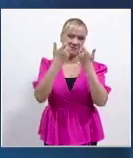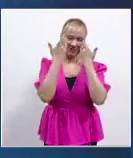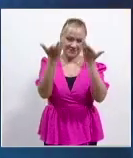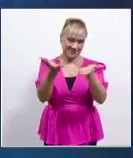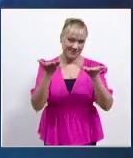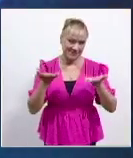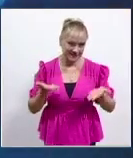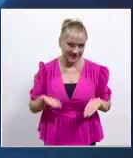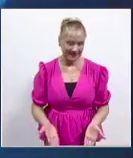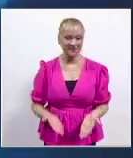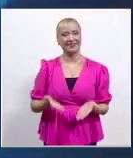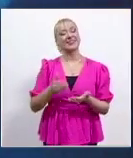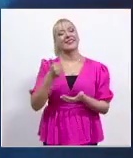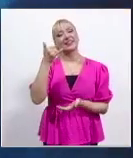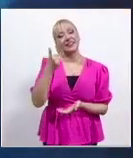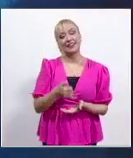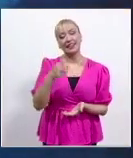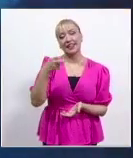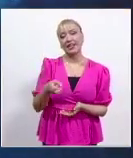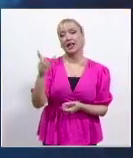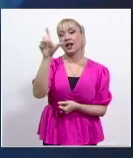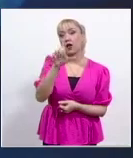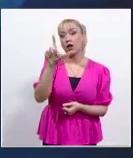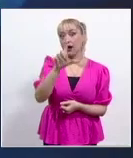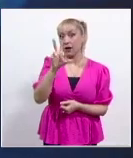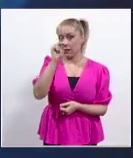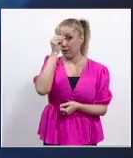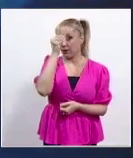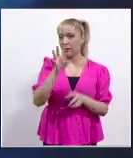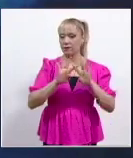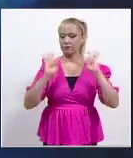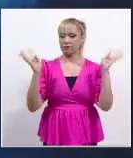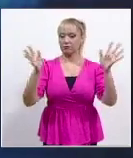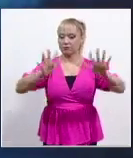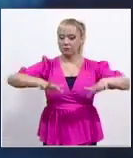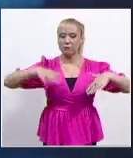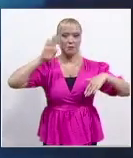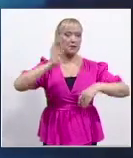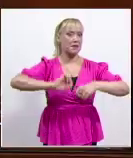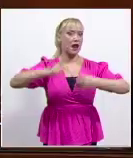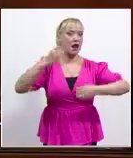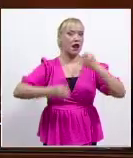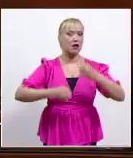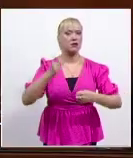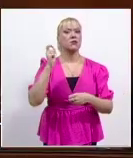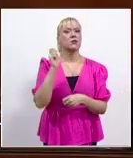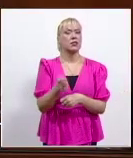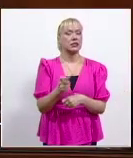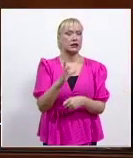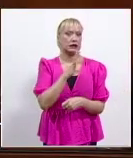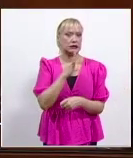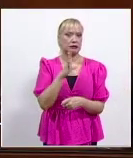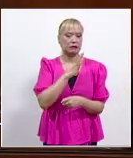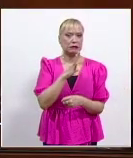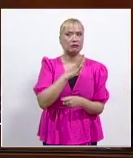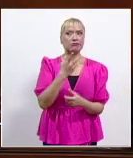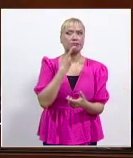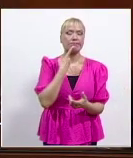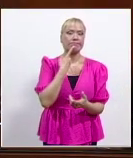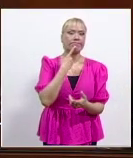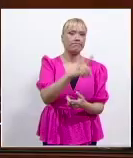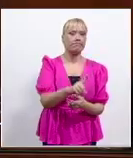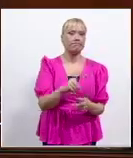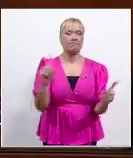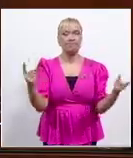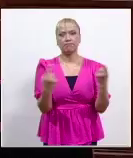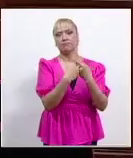Poder Judicial de la Federación. Este lunes no se pierda la sesión del Pleno de Ministros. En esta ocasión tienen previsto analizar y resolver una